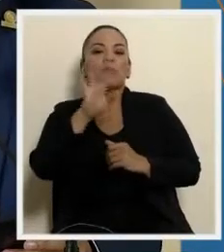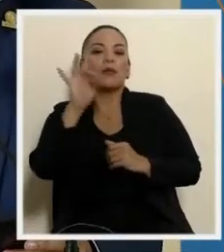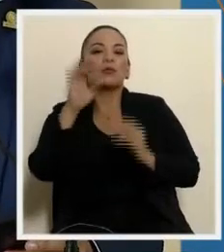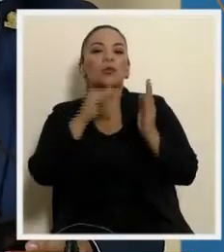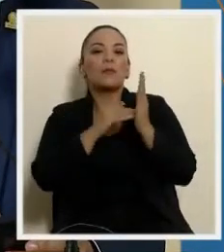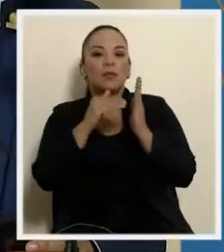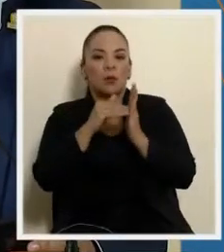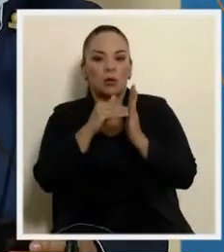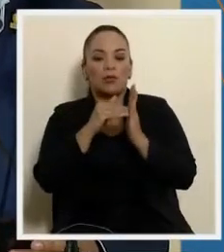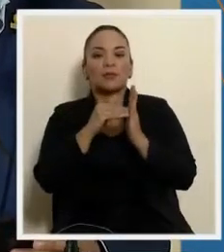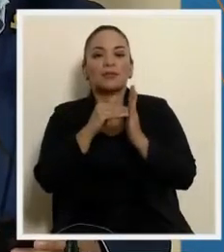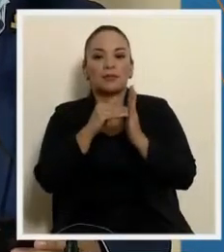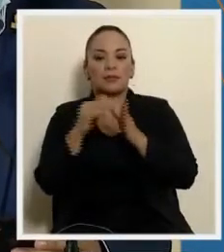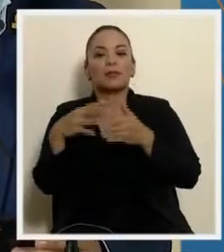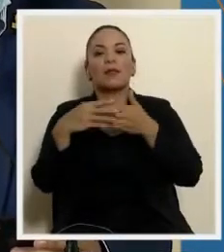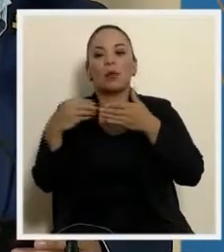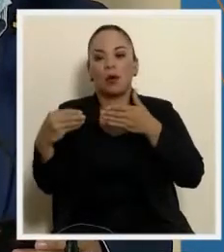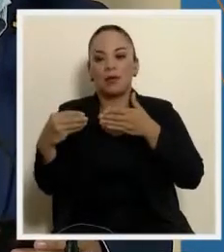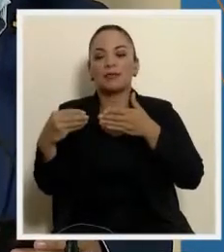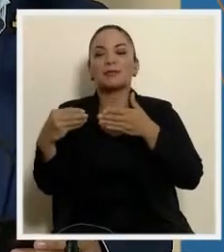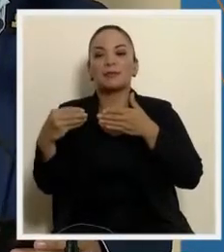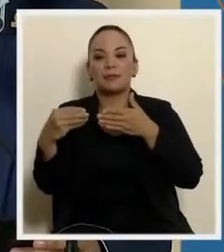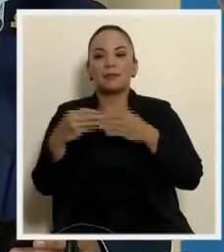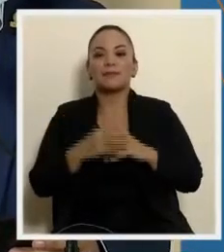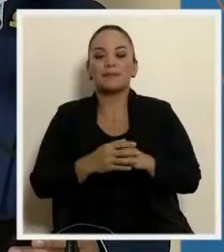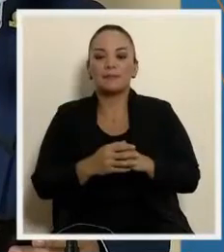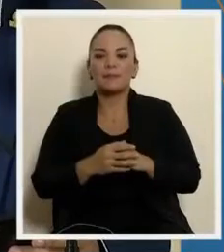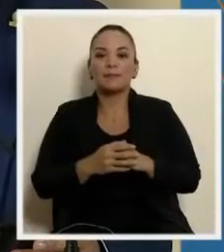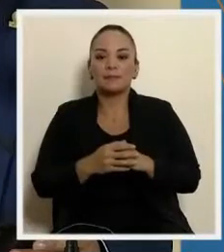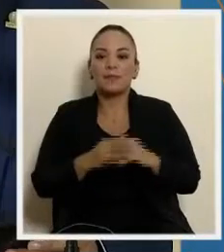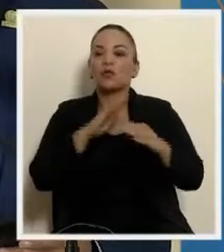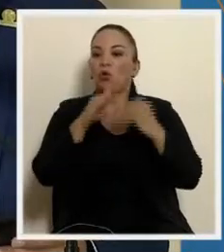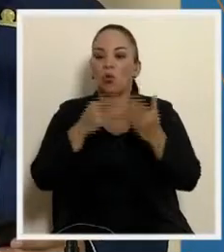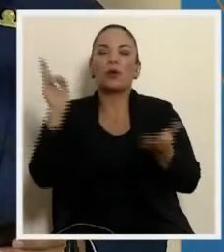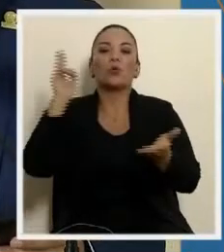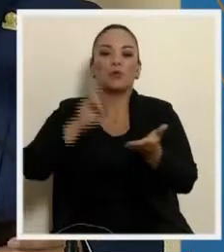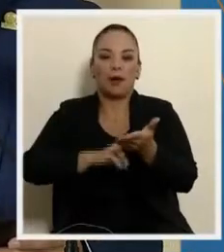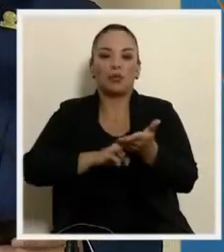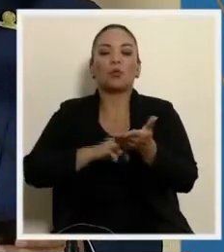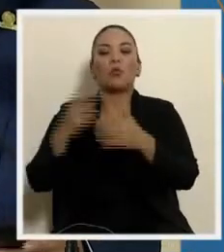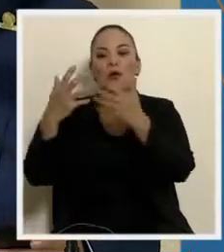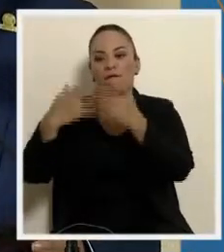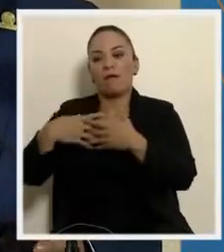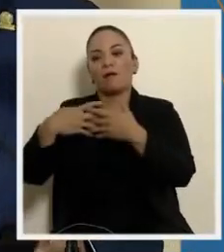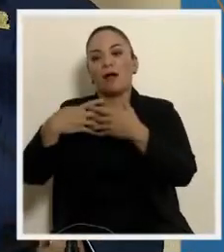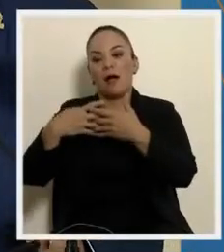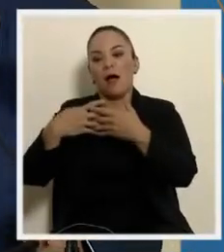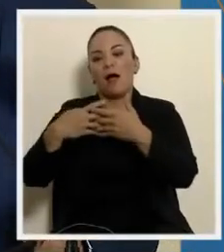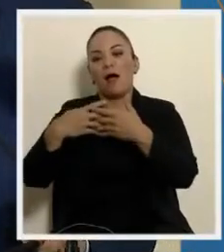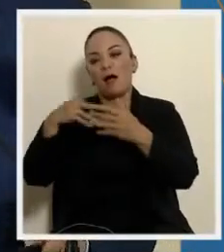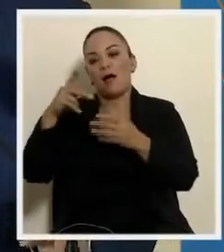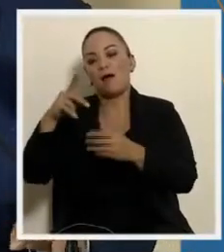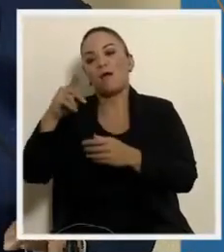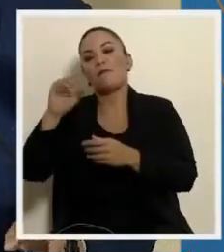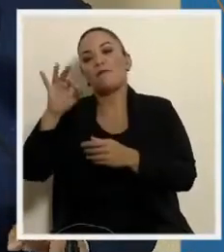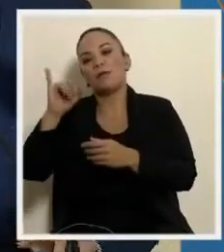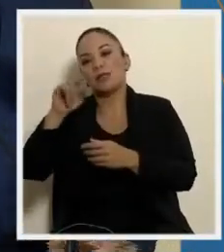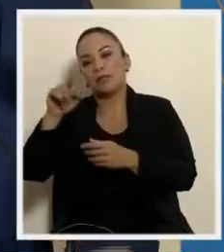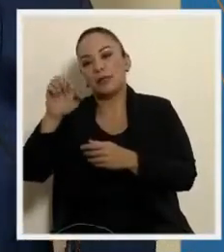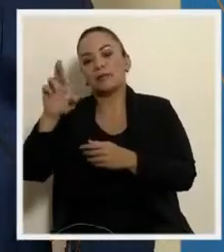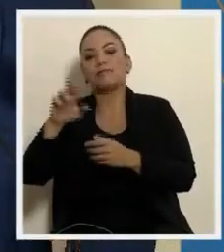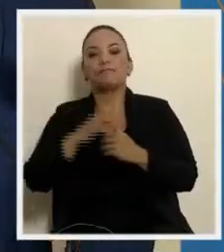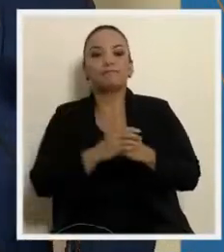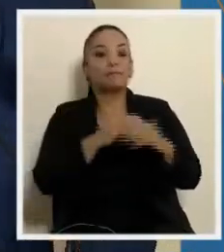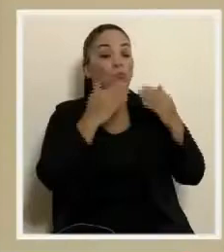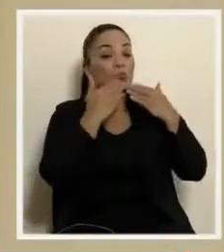48 millones de dólares de todo el contrato. Ese es el costo aproximado. Bien,